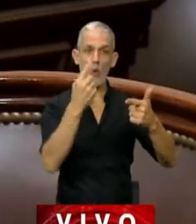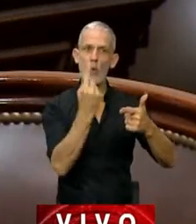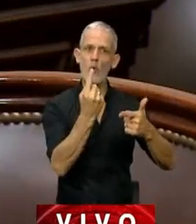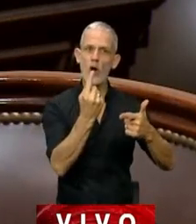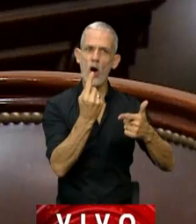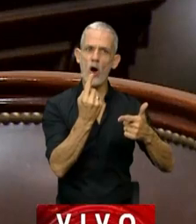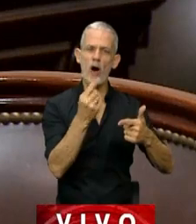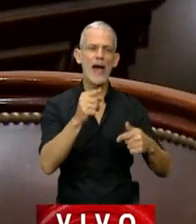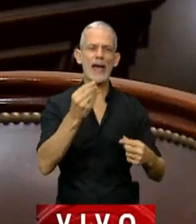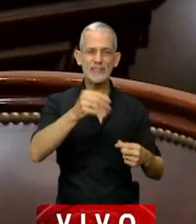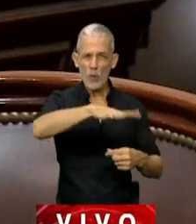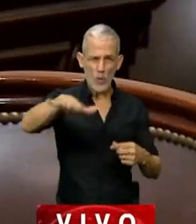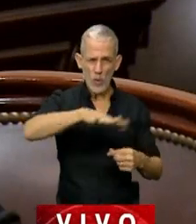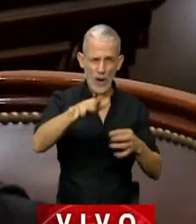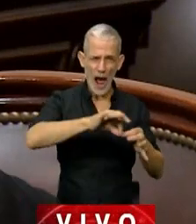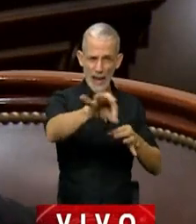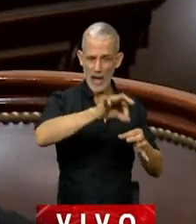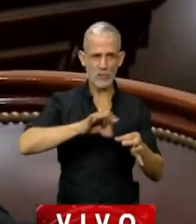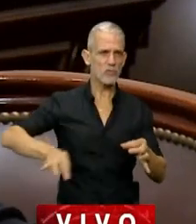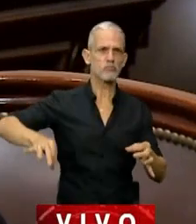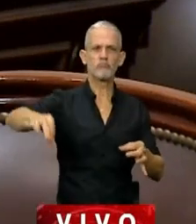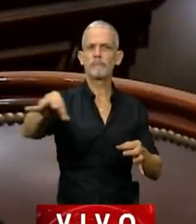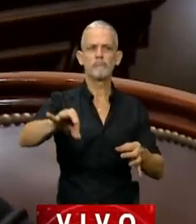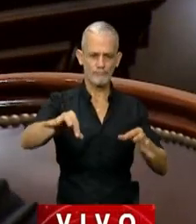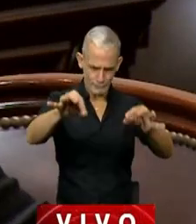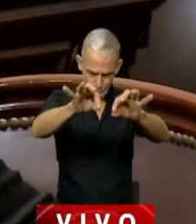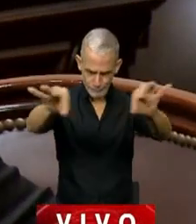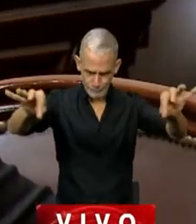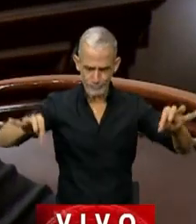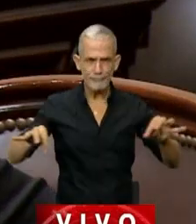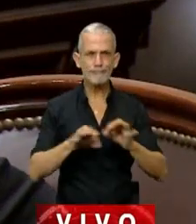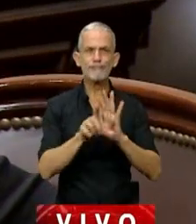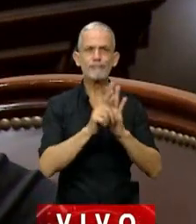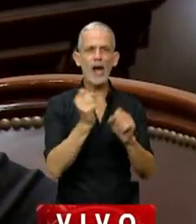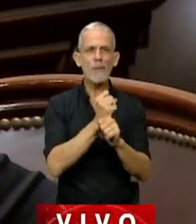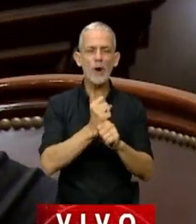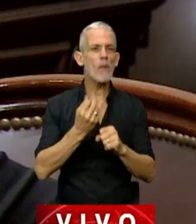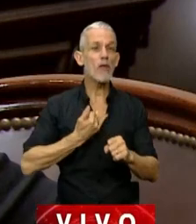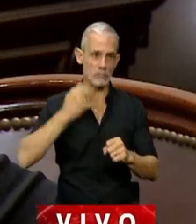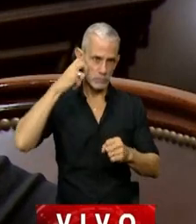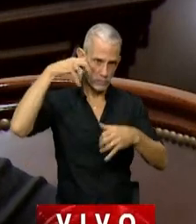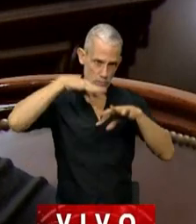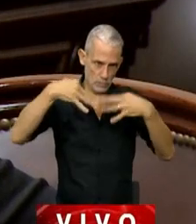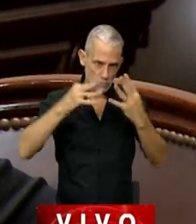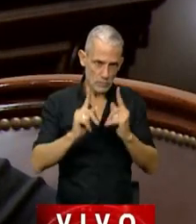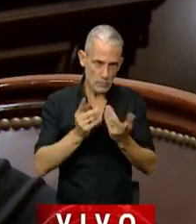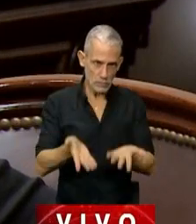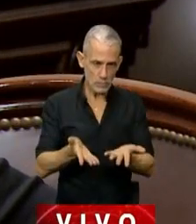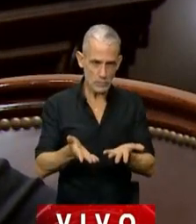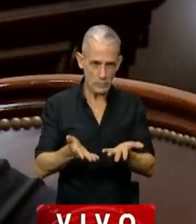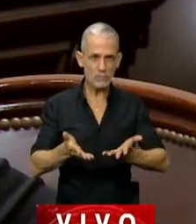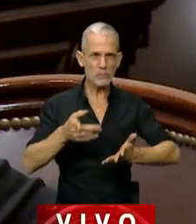1, es un área marina perfectamente delimitada con ley aprobada en este Congreso y